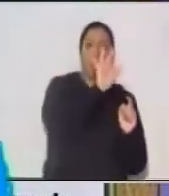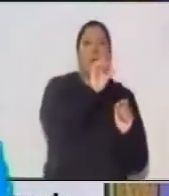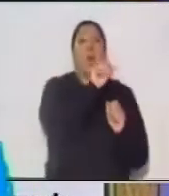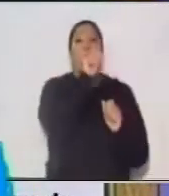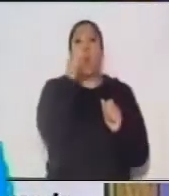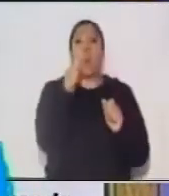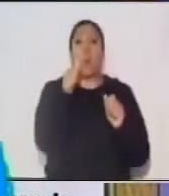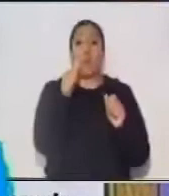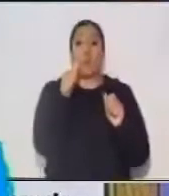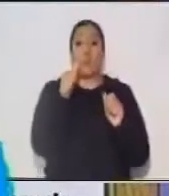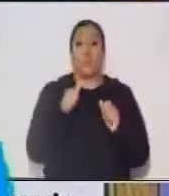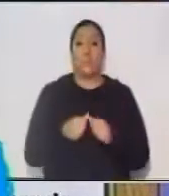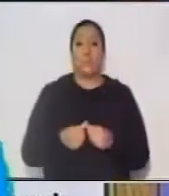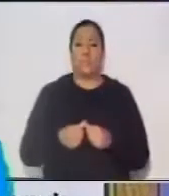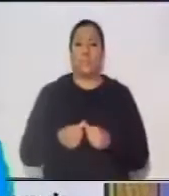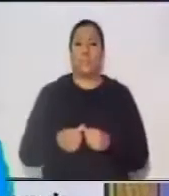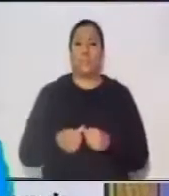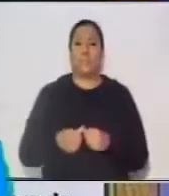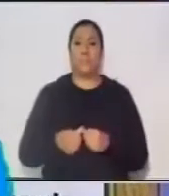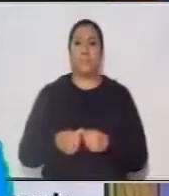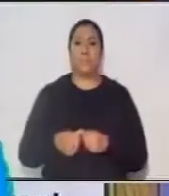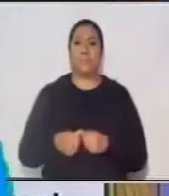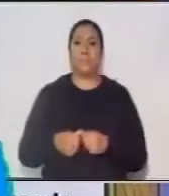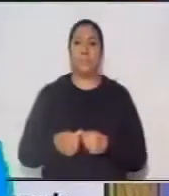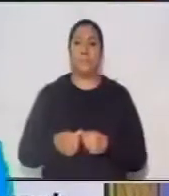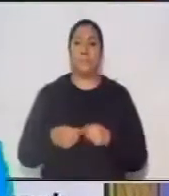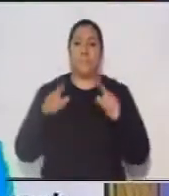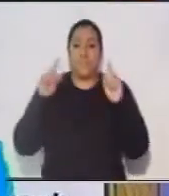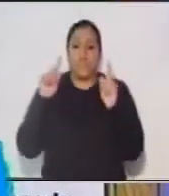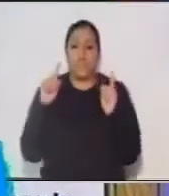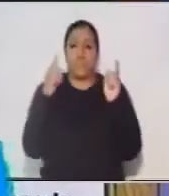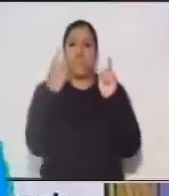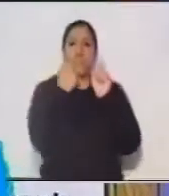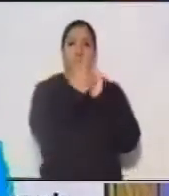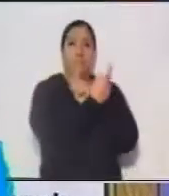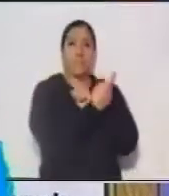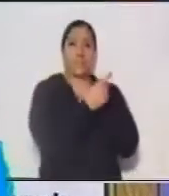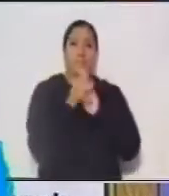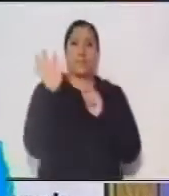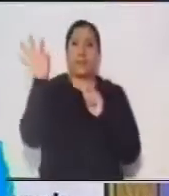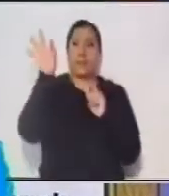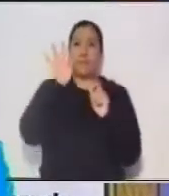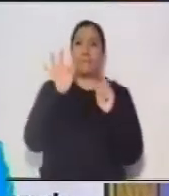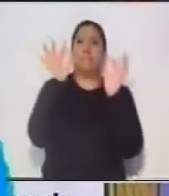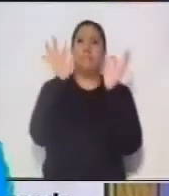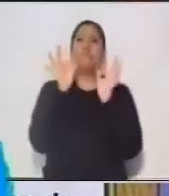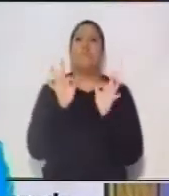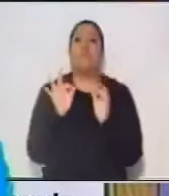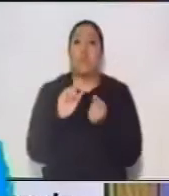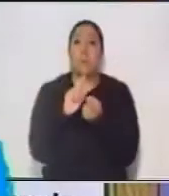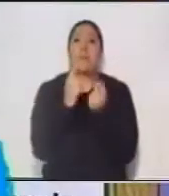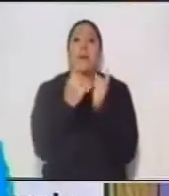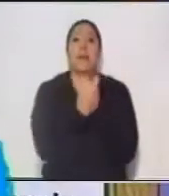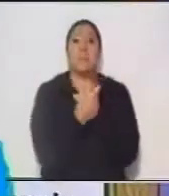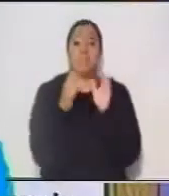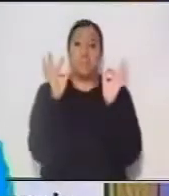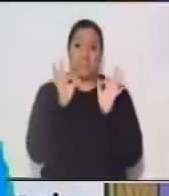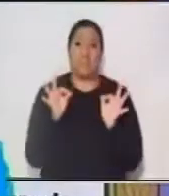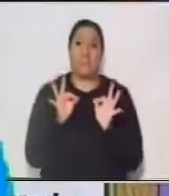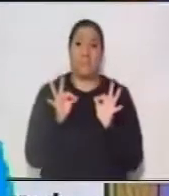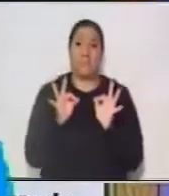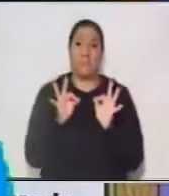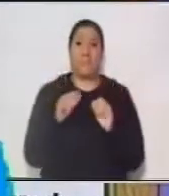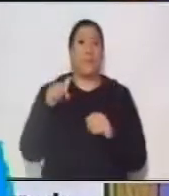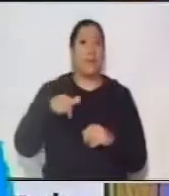esquina, a esta otra área, ¿ves? lo que tienes es un